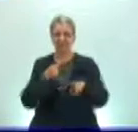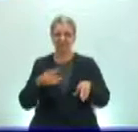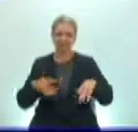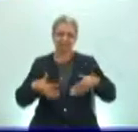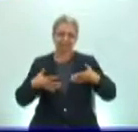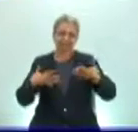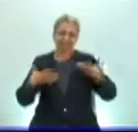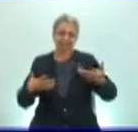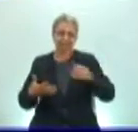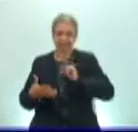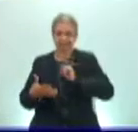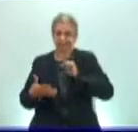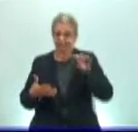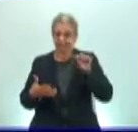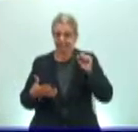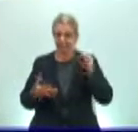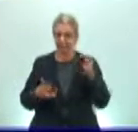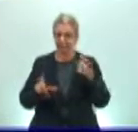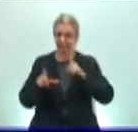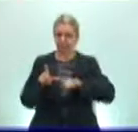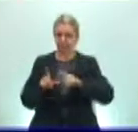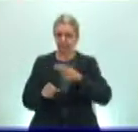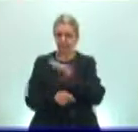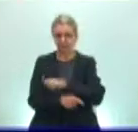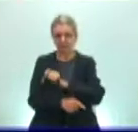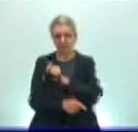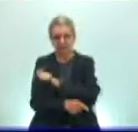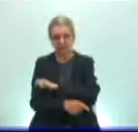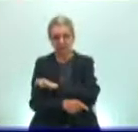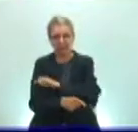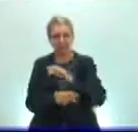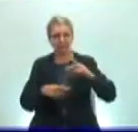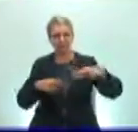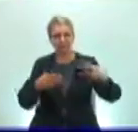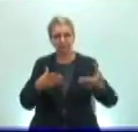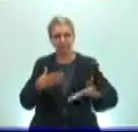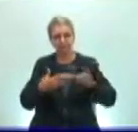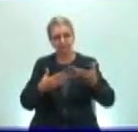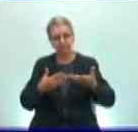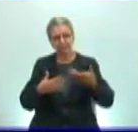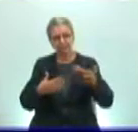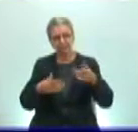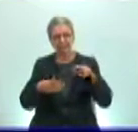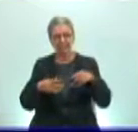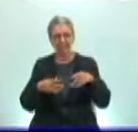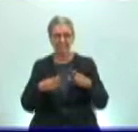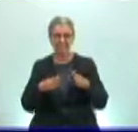pueblo soviético en la reconstrucción de su país en el periodo de